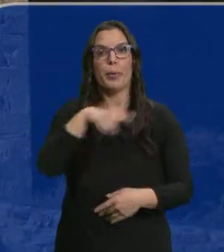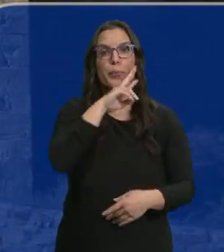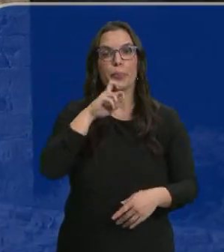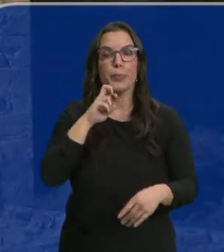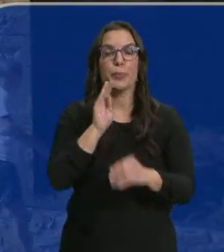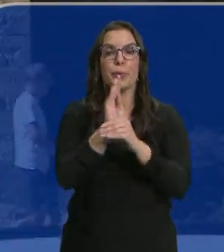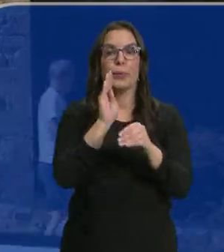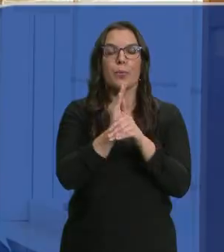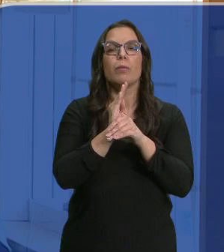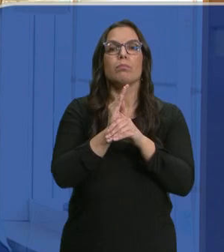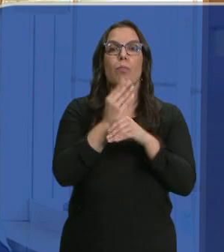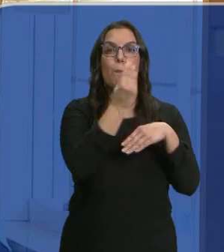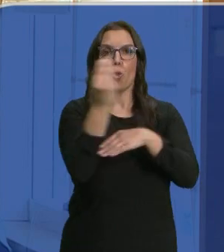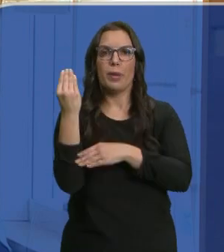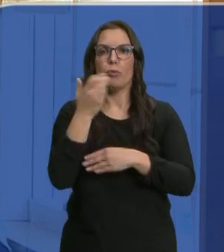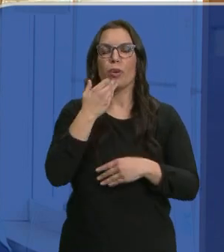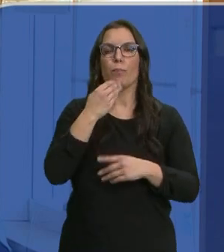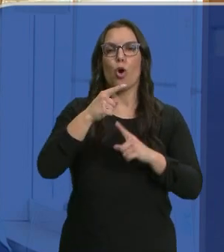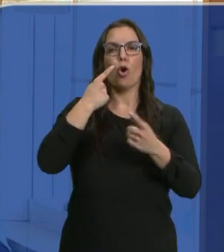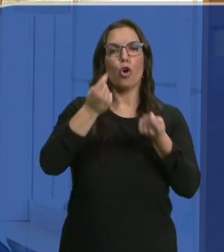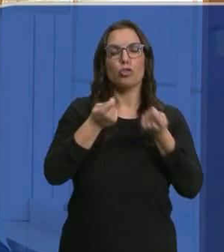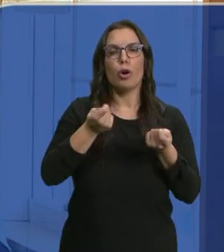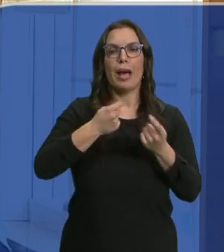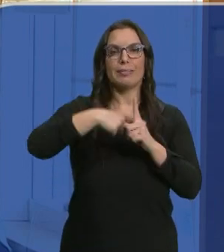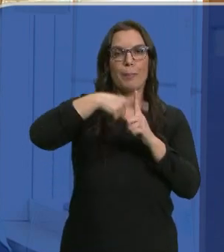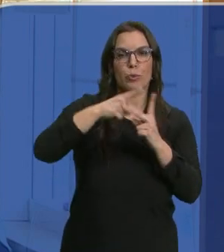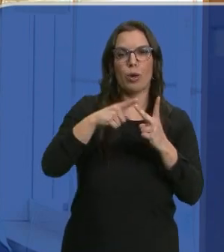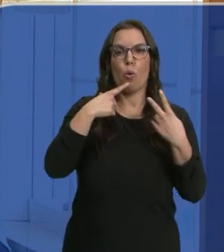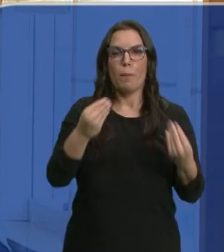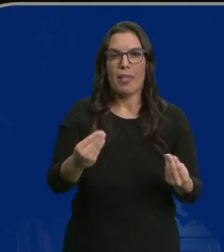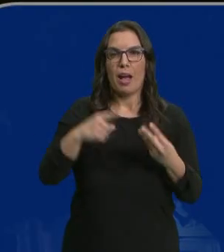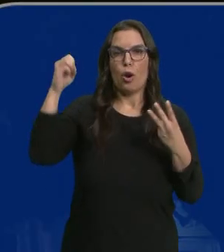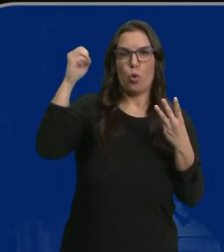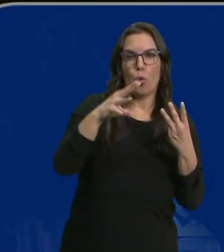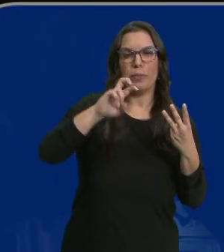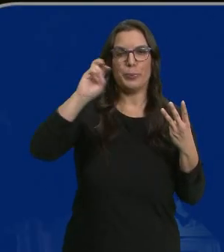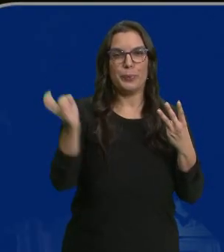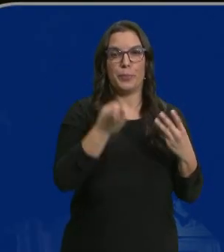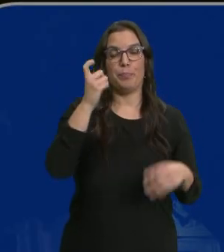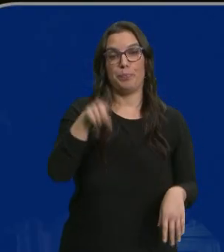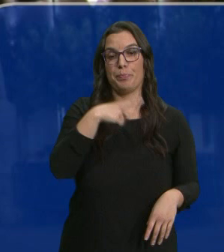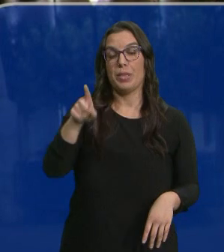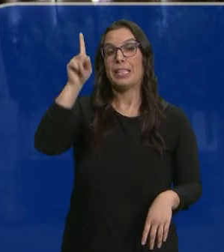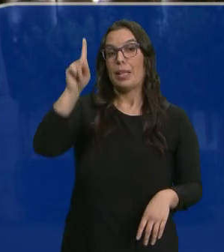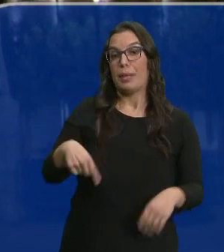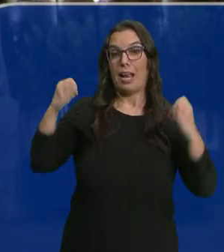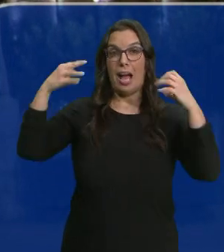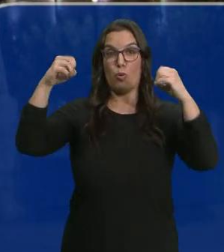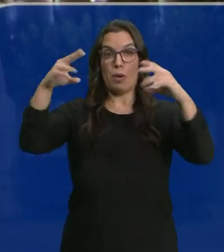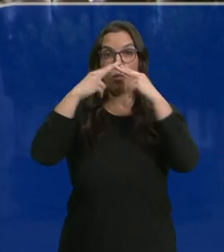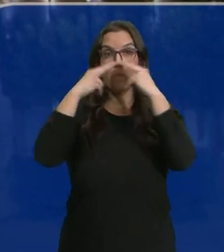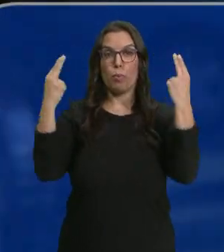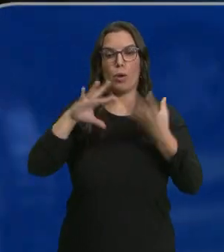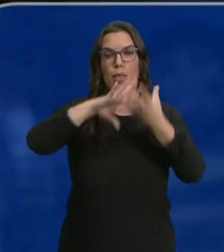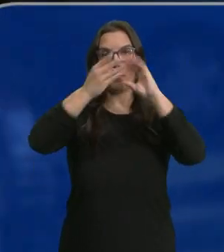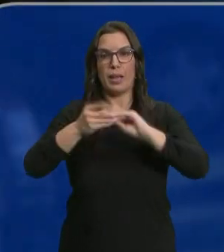ejemplo, de monumentos se mide temperatura, humedad, luminosidad, presencia de xilófagos. También se avanza en monitorizar el alumbrado público